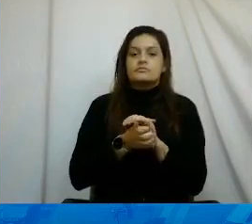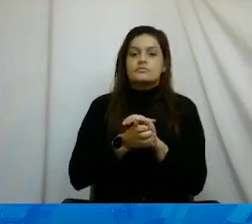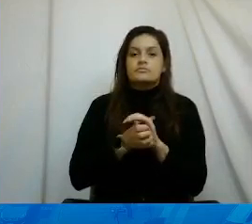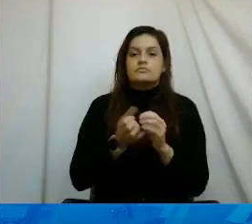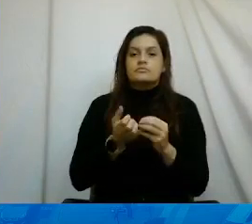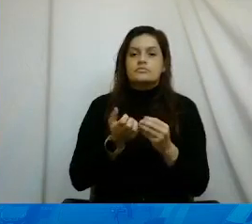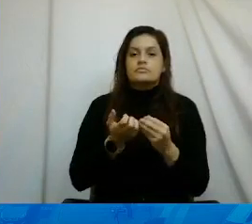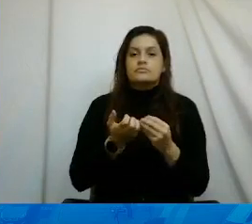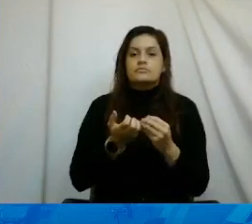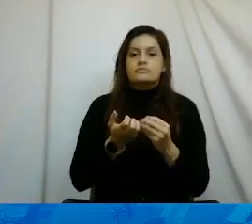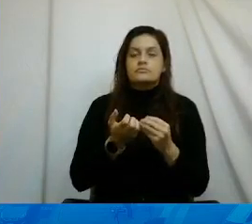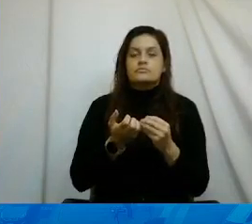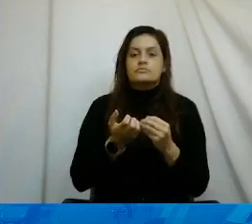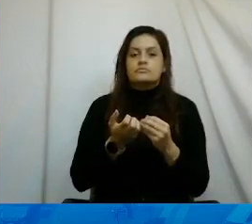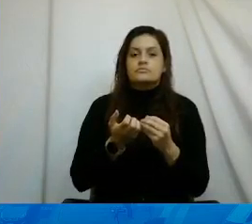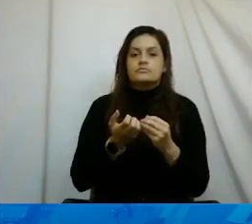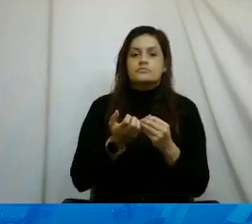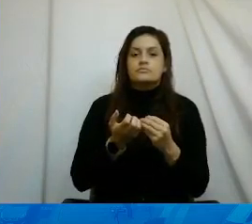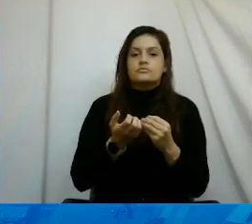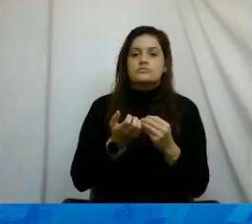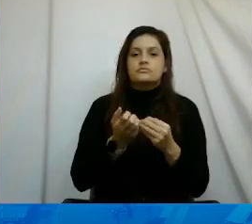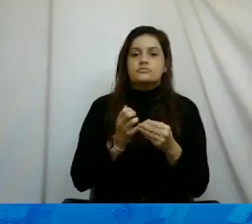contando así unas 5 veces